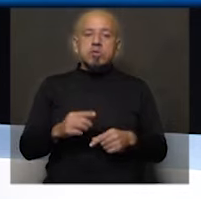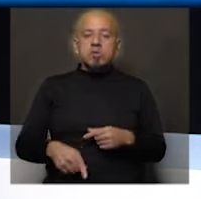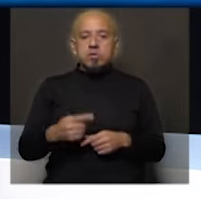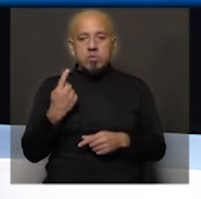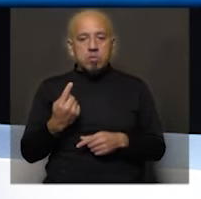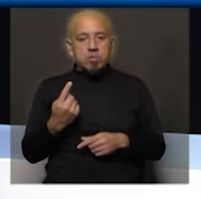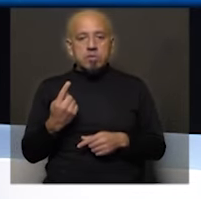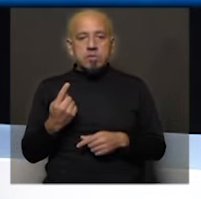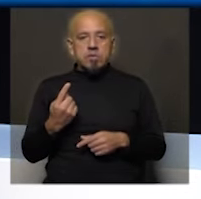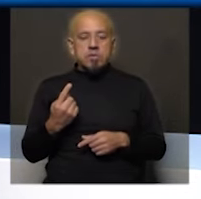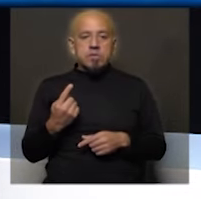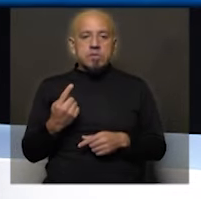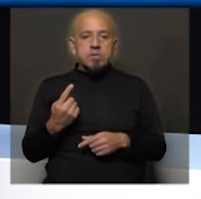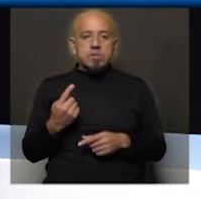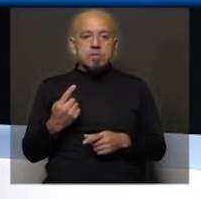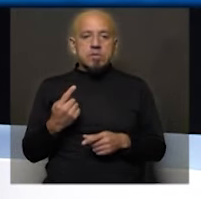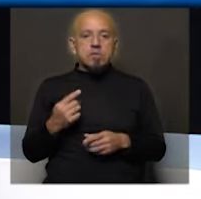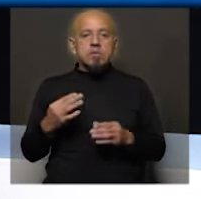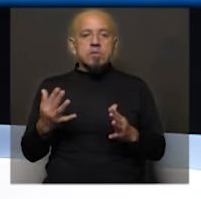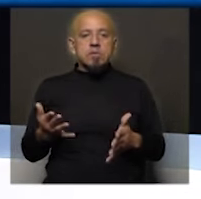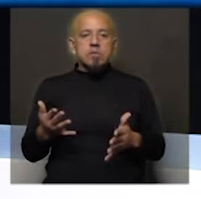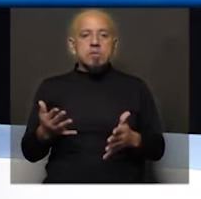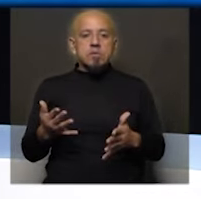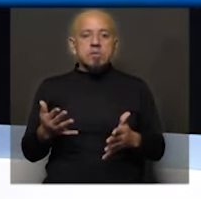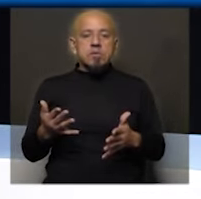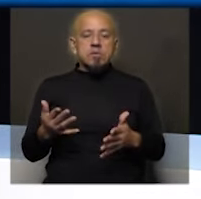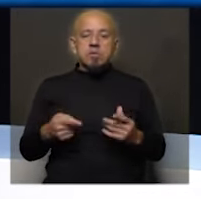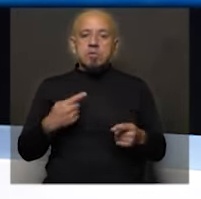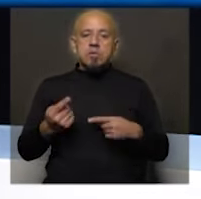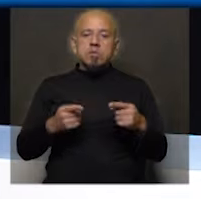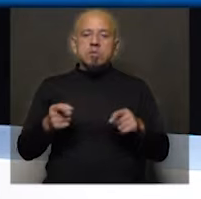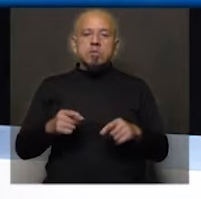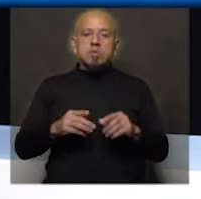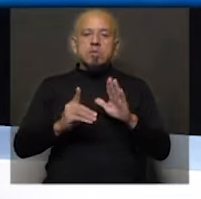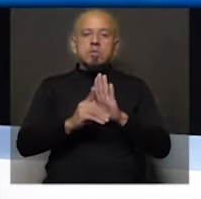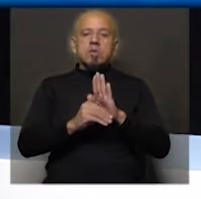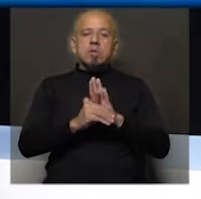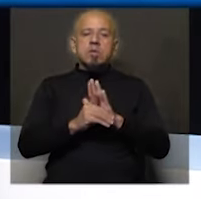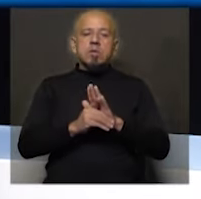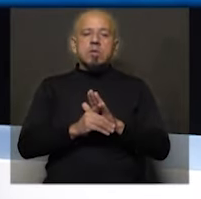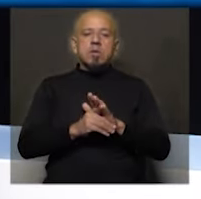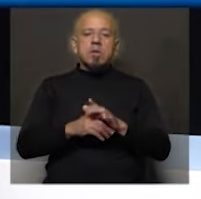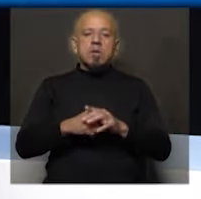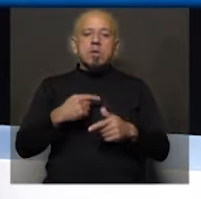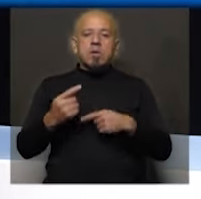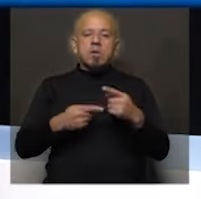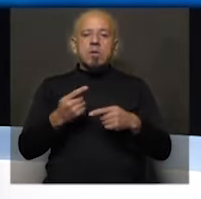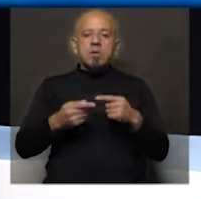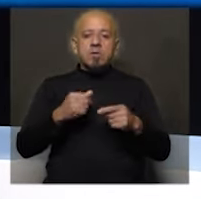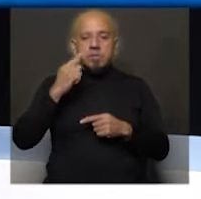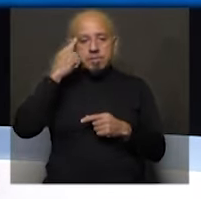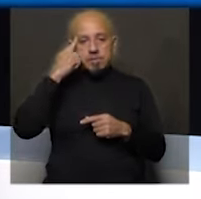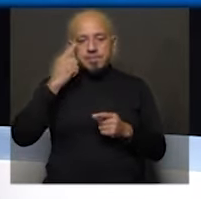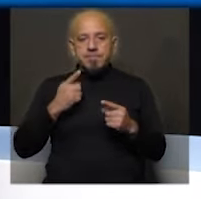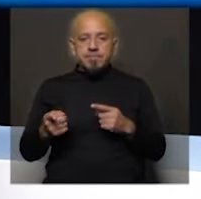eh la la la necesidad de seguirse incomodando con estos datos y de seguir pensando Cuáles son las